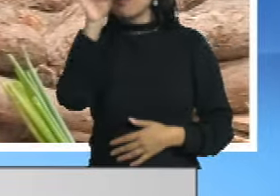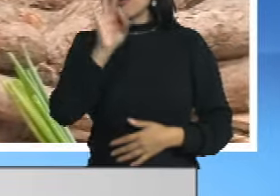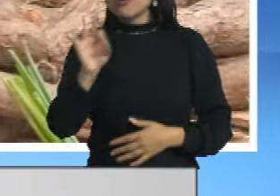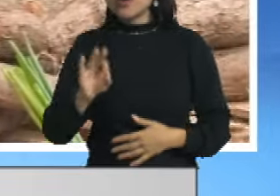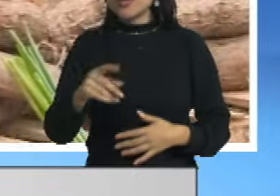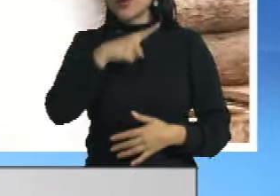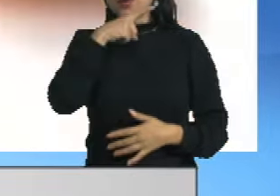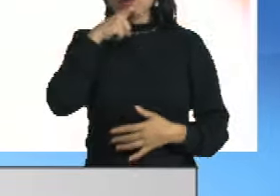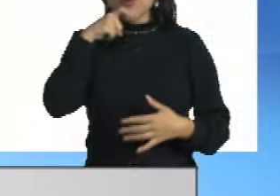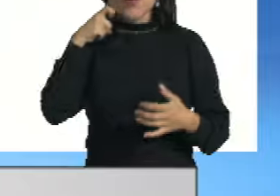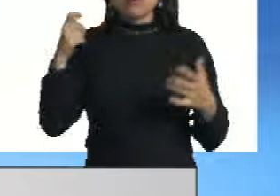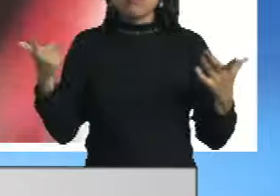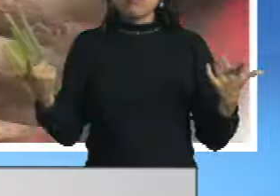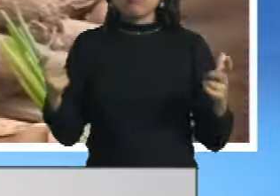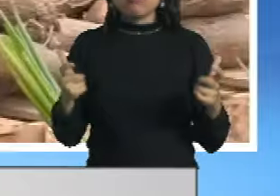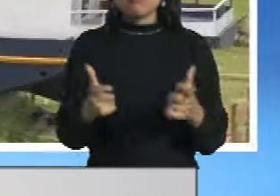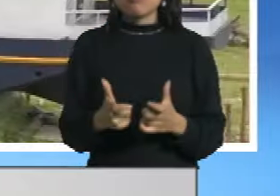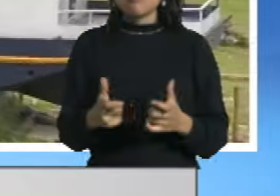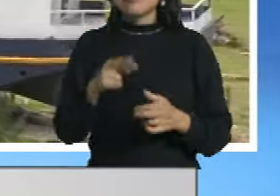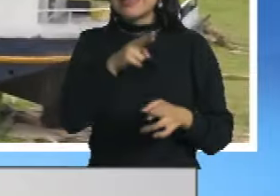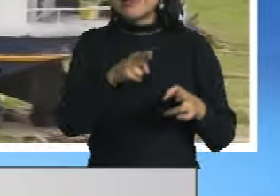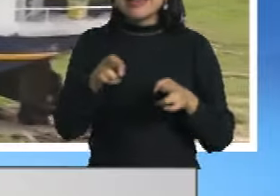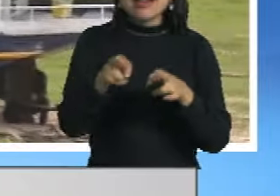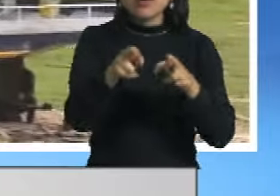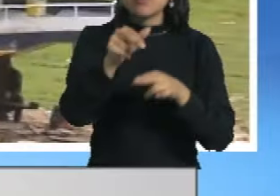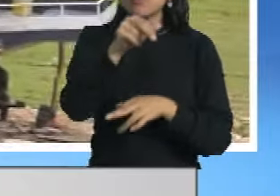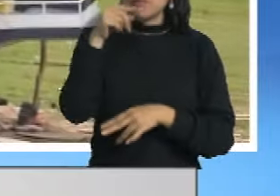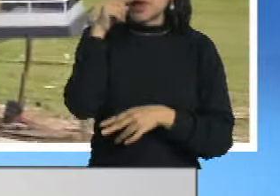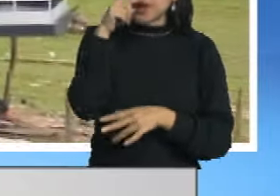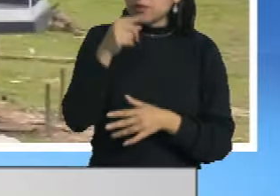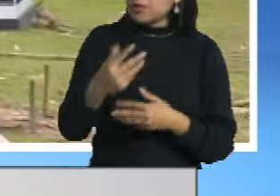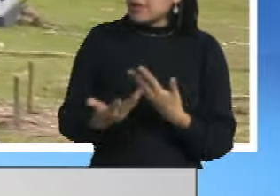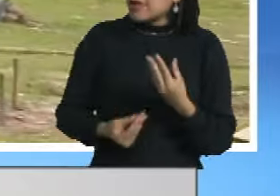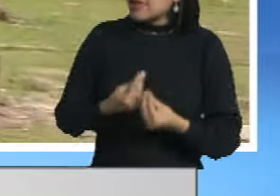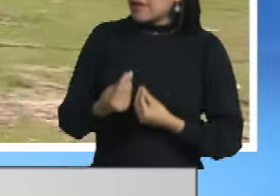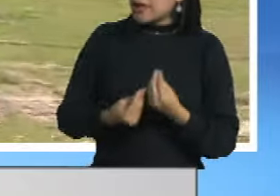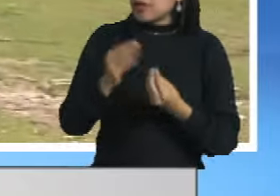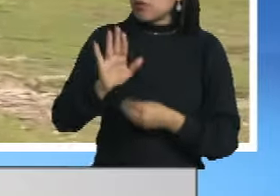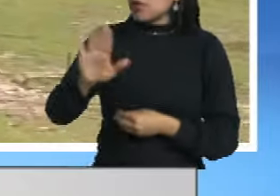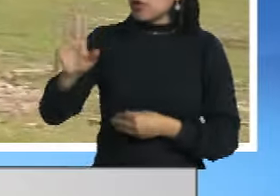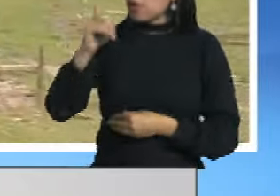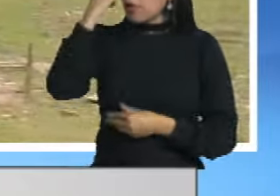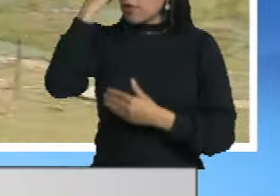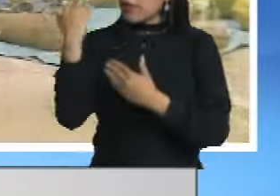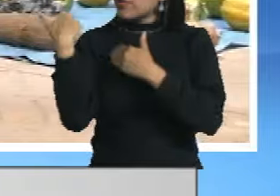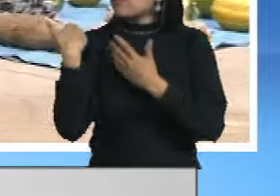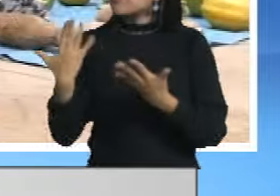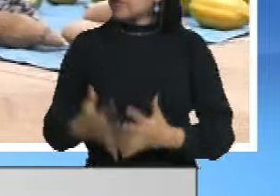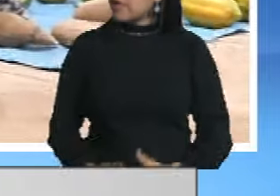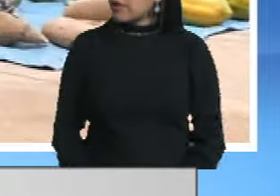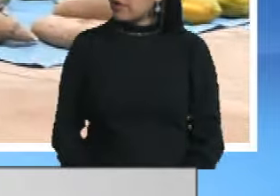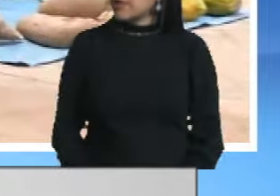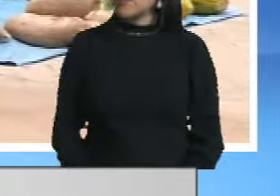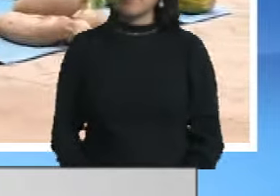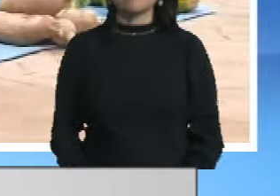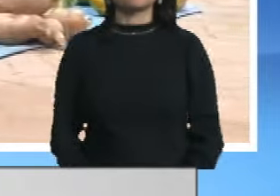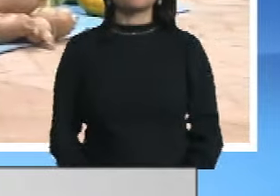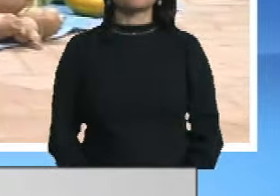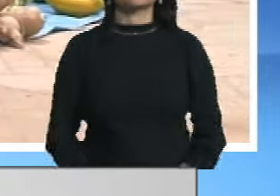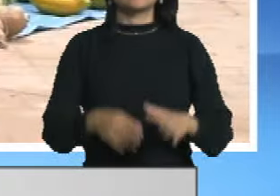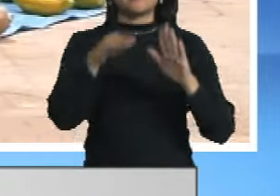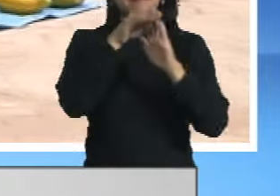presentado sequía en el río Amazonas. ¿Cuáles son las medidas que da el gobierno nacional para afrontar esta crisis? Esas medidas se construyen de manera